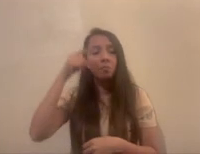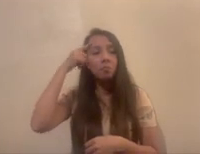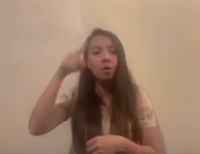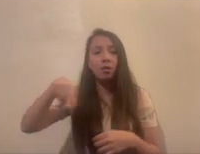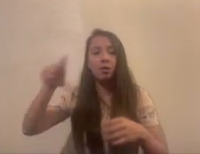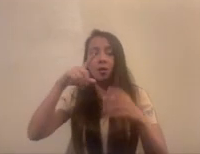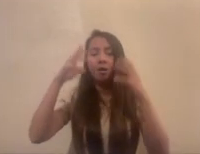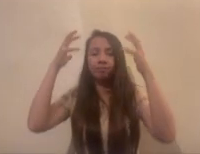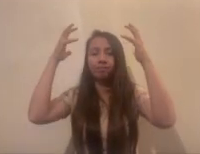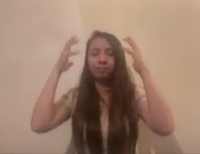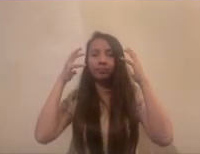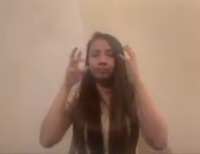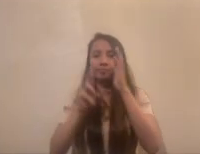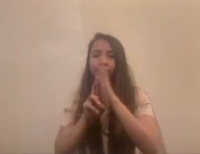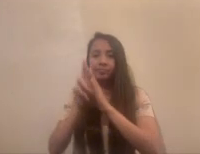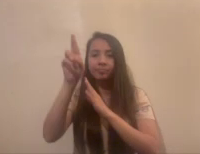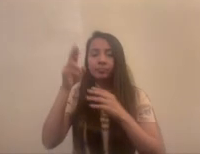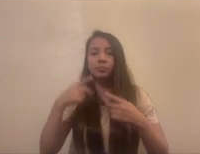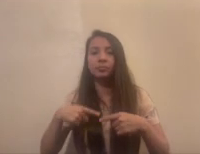para los astronautas.